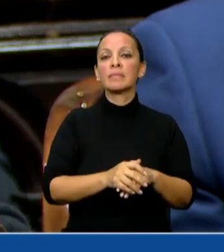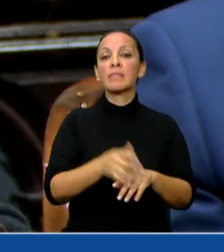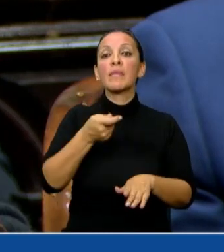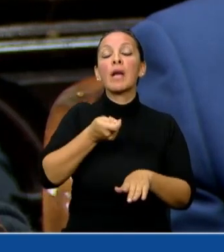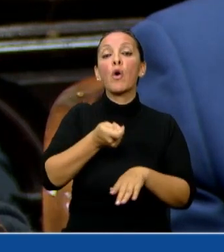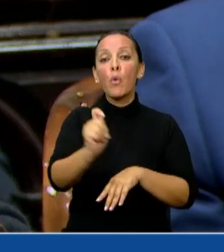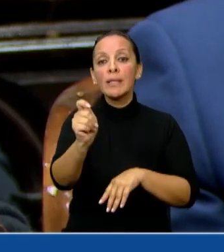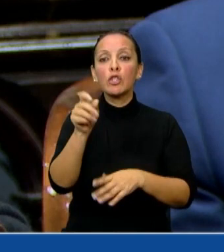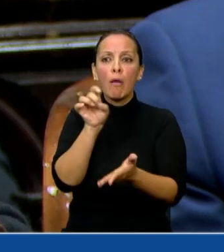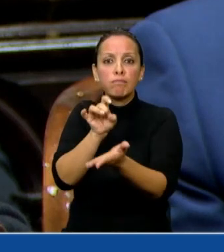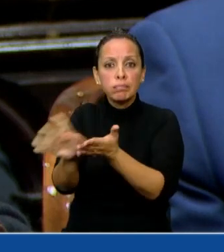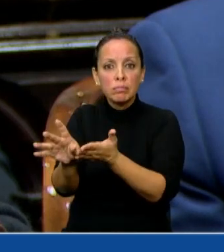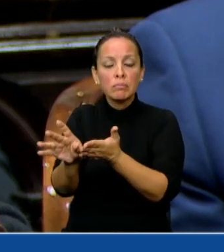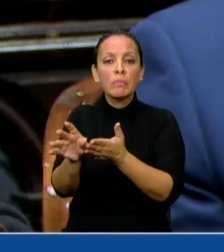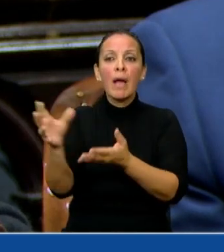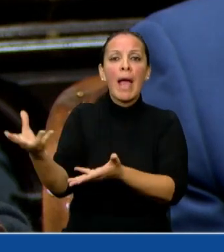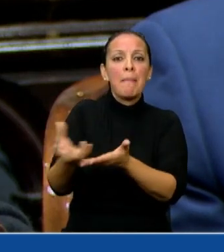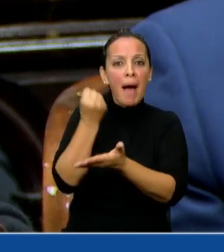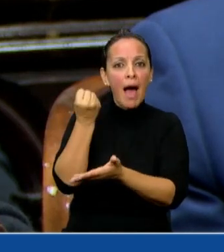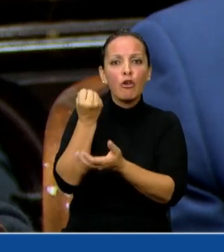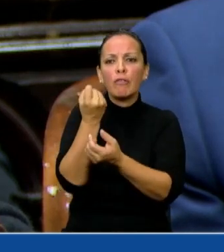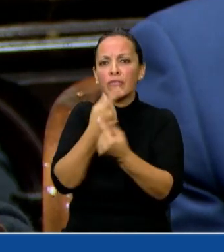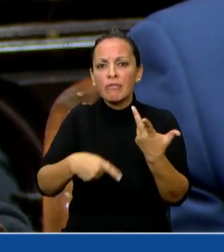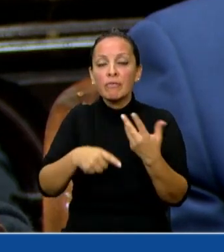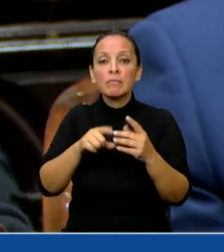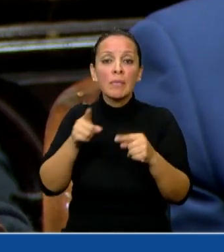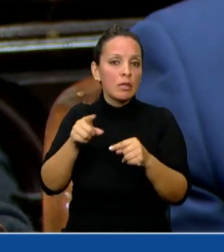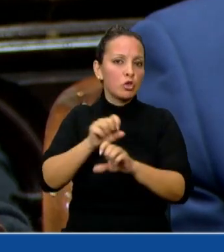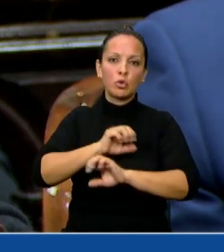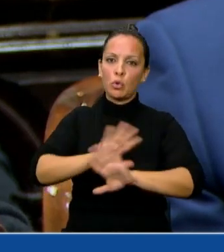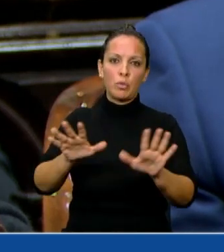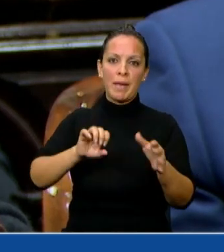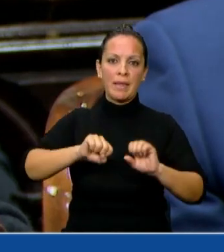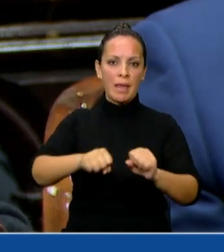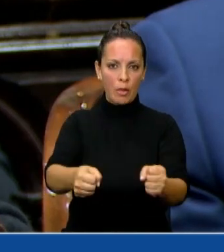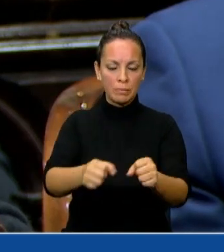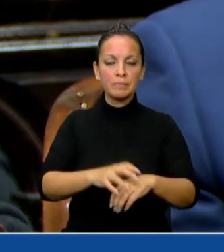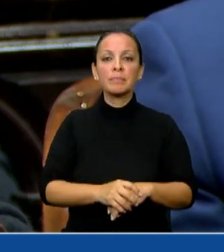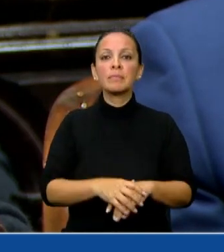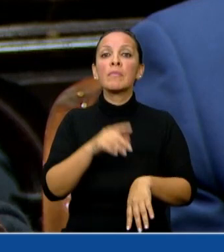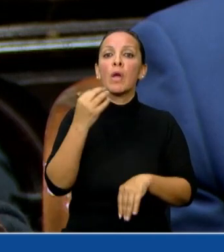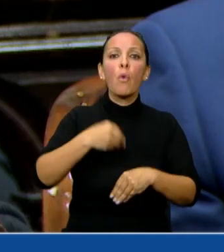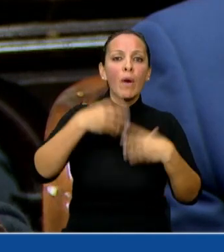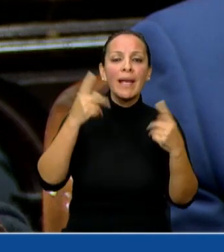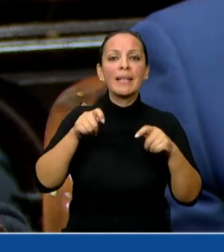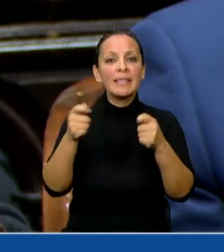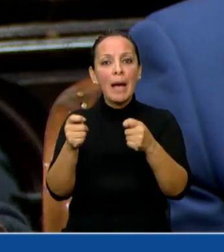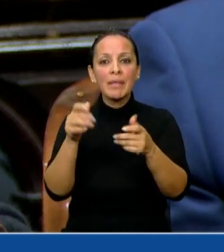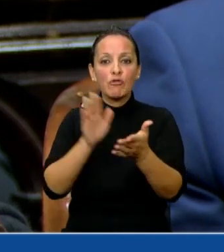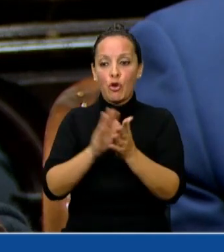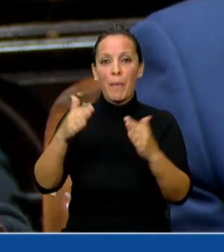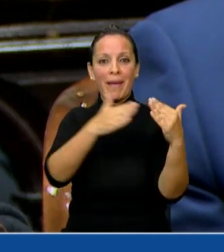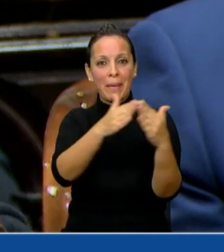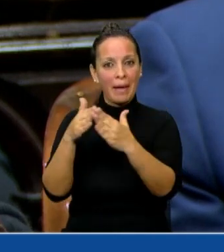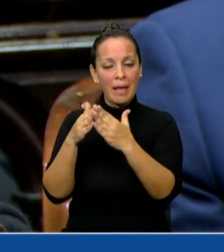desalojo, lanzamientos, embargos o cualquier tipo de medidas preventivas y o cautelares en trámite sobre aquellas viviendas